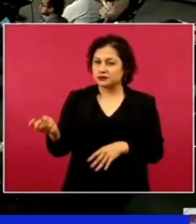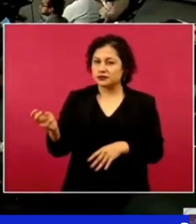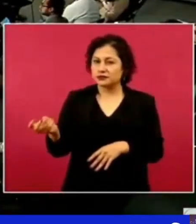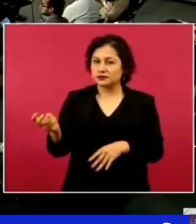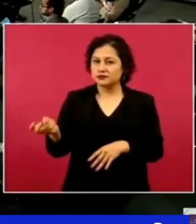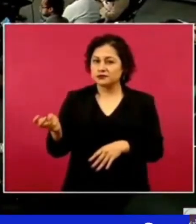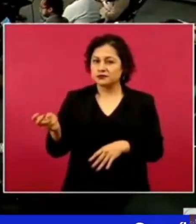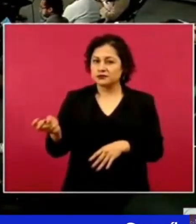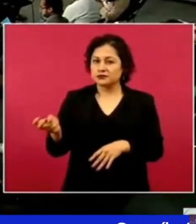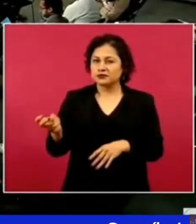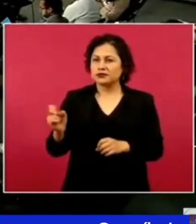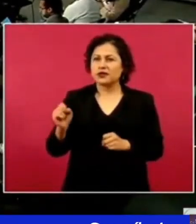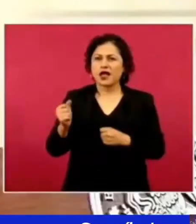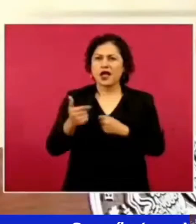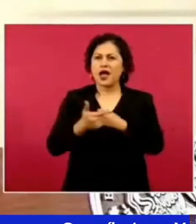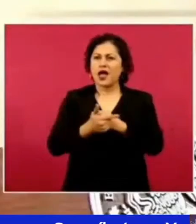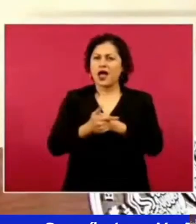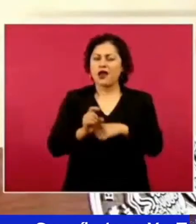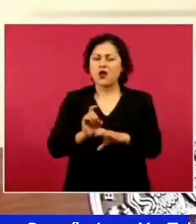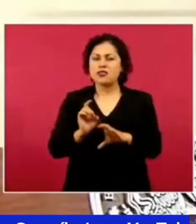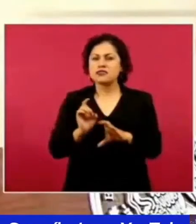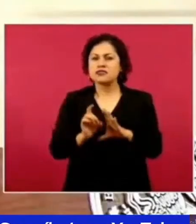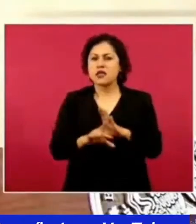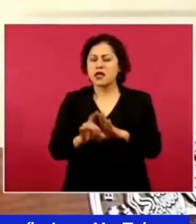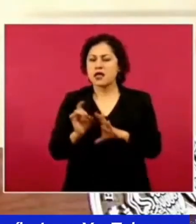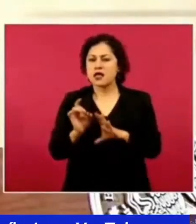de depósitos en la